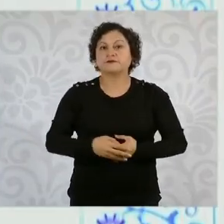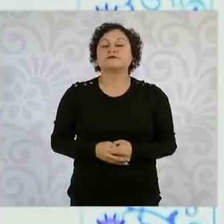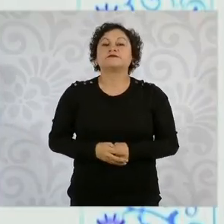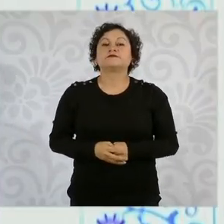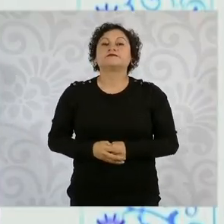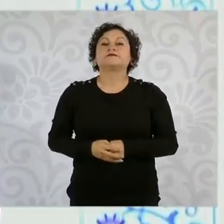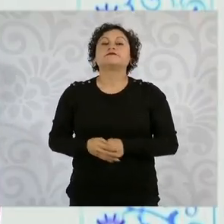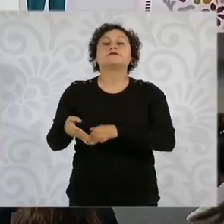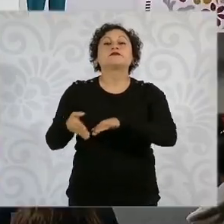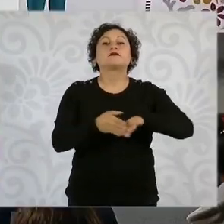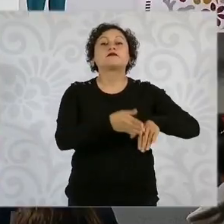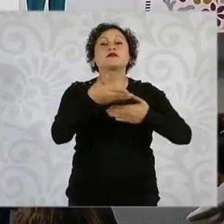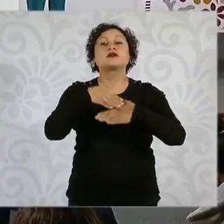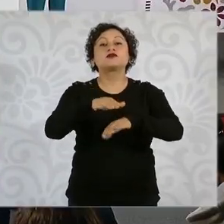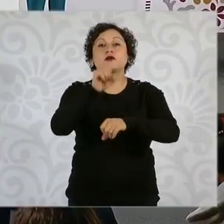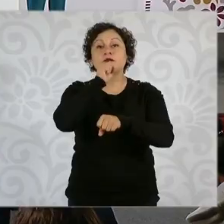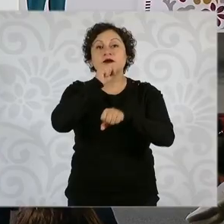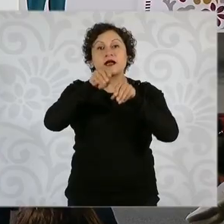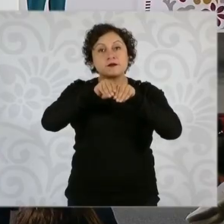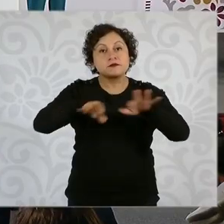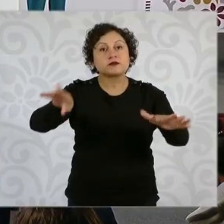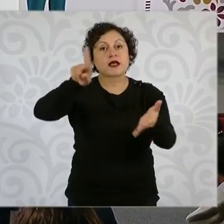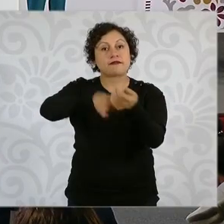la propaganda y los medios de comunicación,